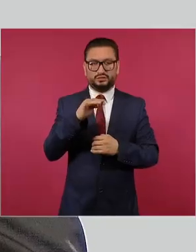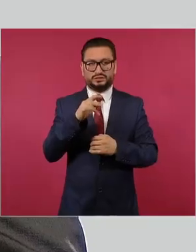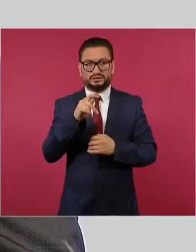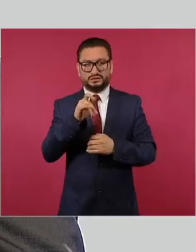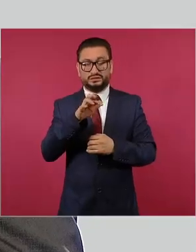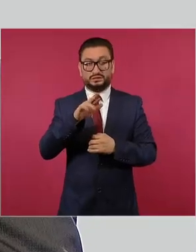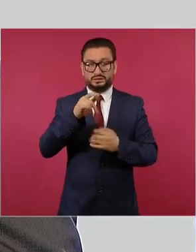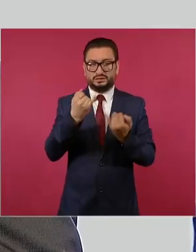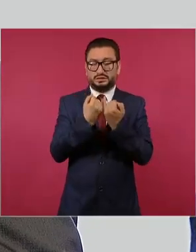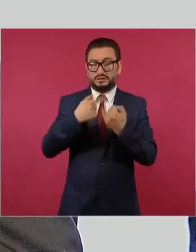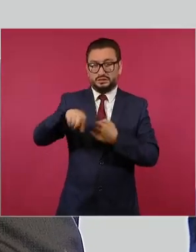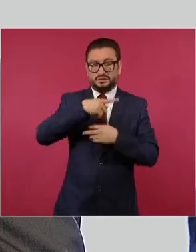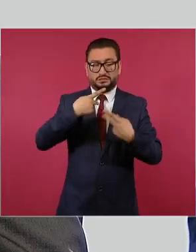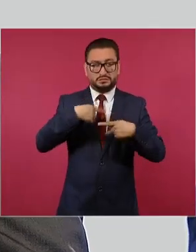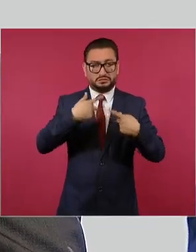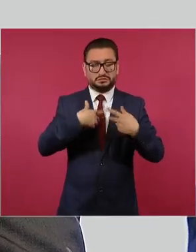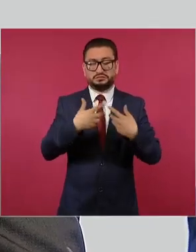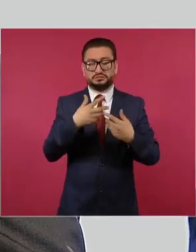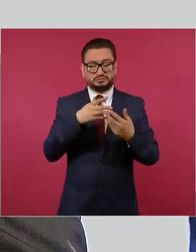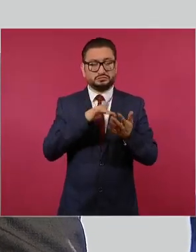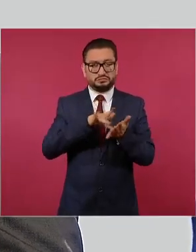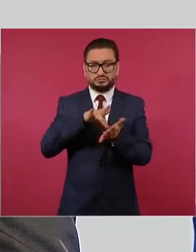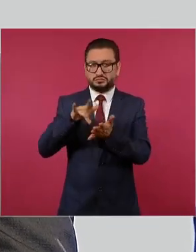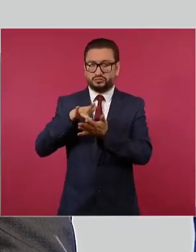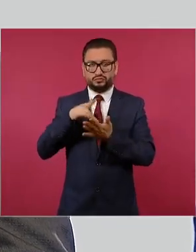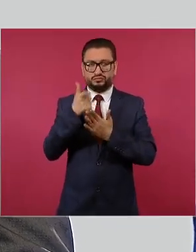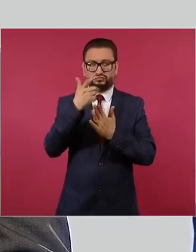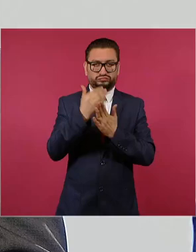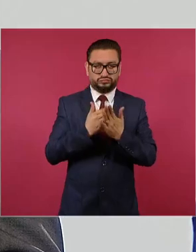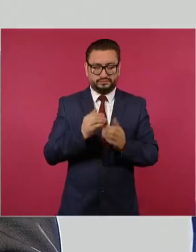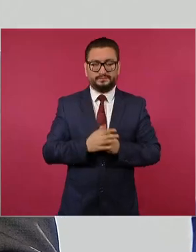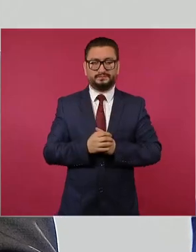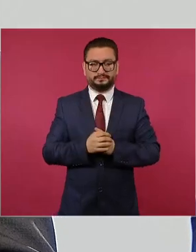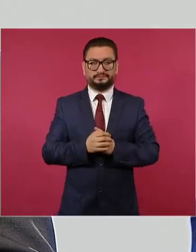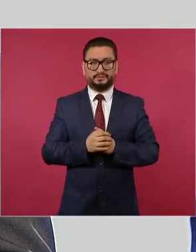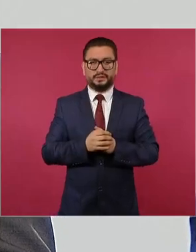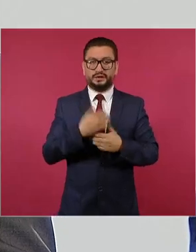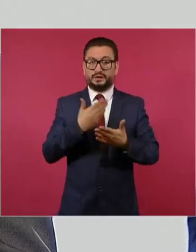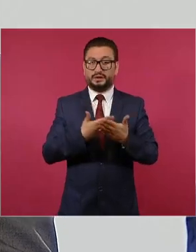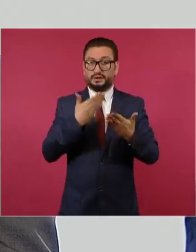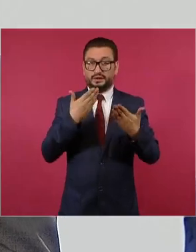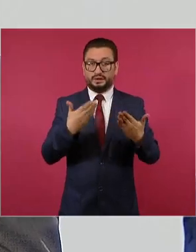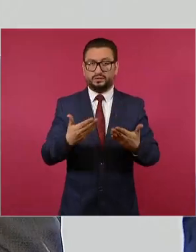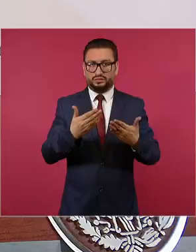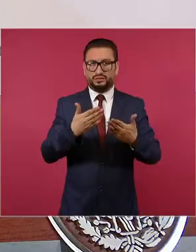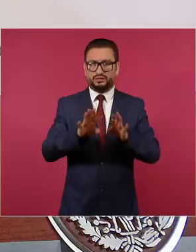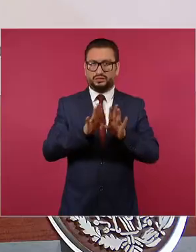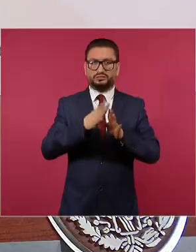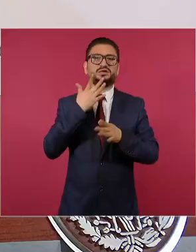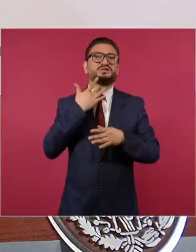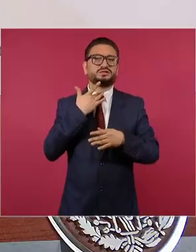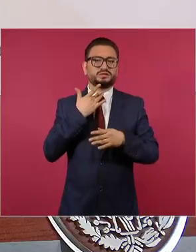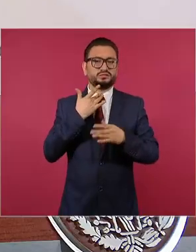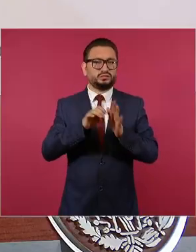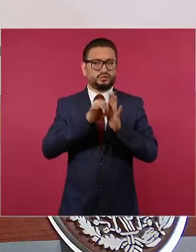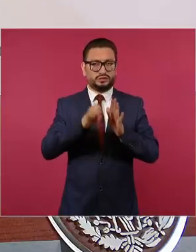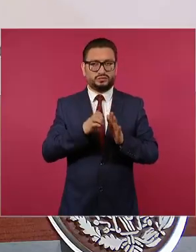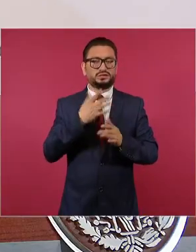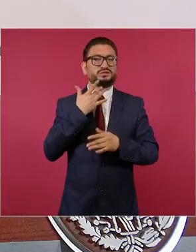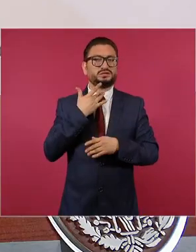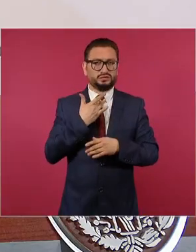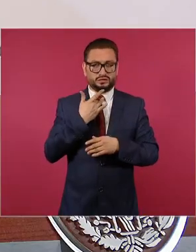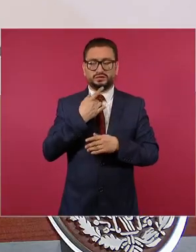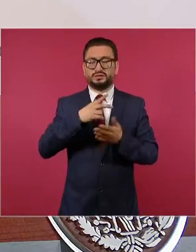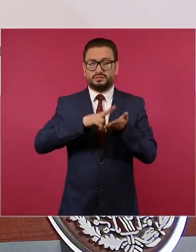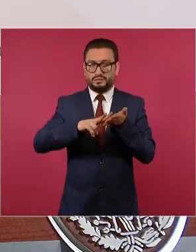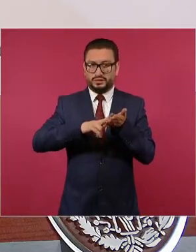marcas aliadas de las consumidoras y los consumidores. Pasando ahora por tipo de combustible, en el caso de la gasolina